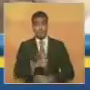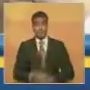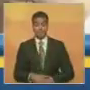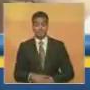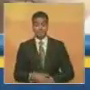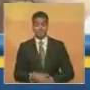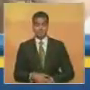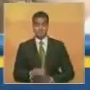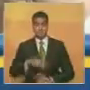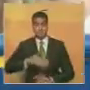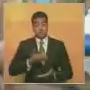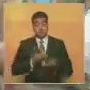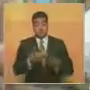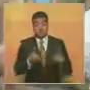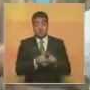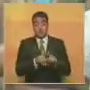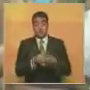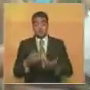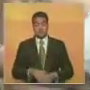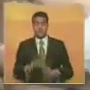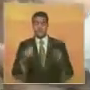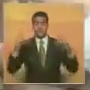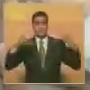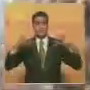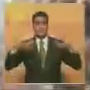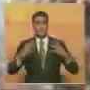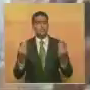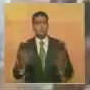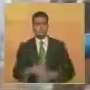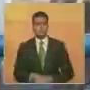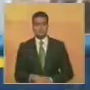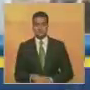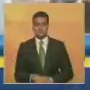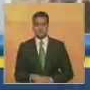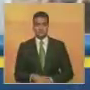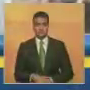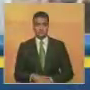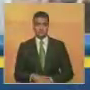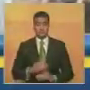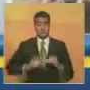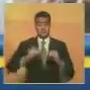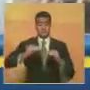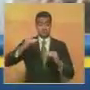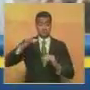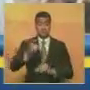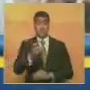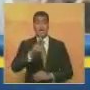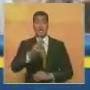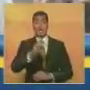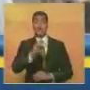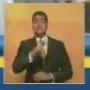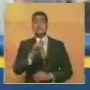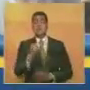cuenta esta cuestión porque no puede seguir así en las lluvias en mucha lluvia demasiado en la carretera trasandina la crecida de la quebrada la guacharaca también